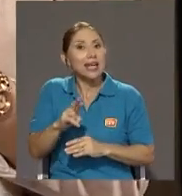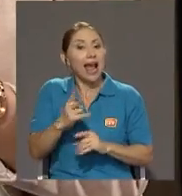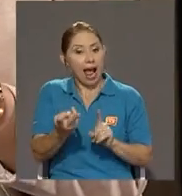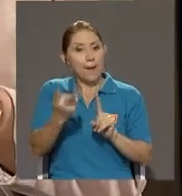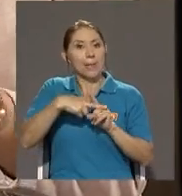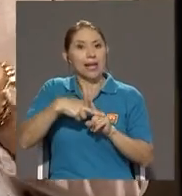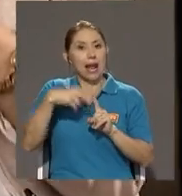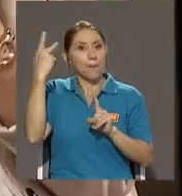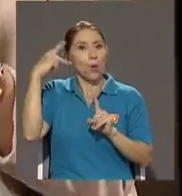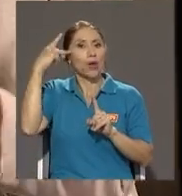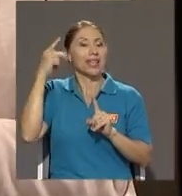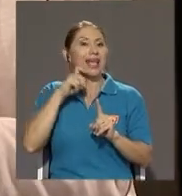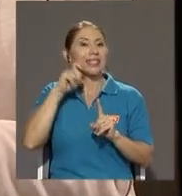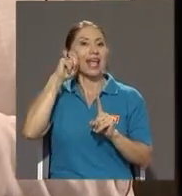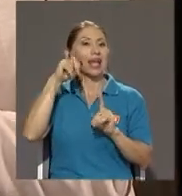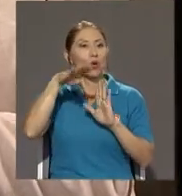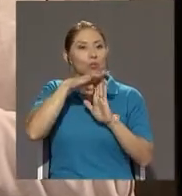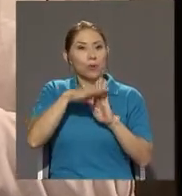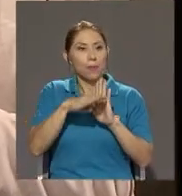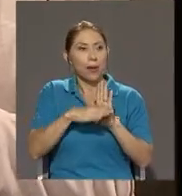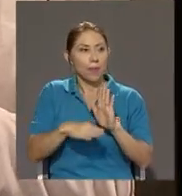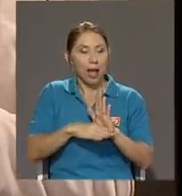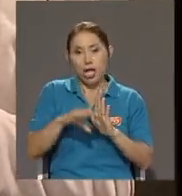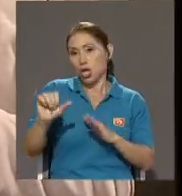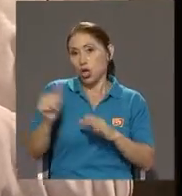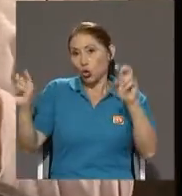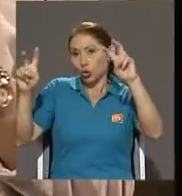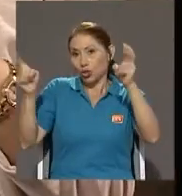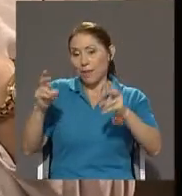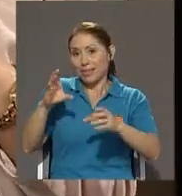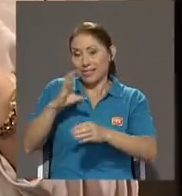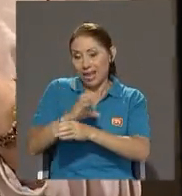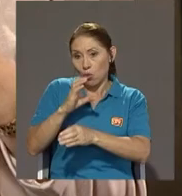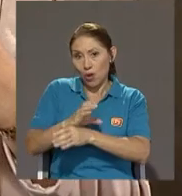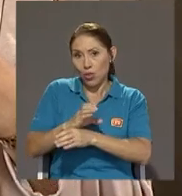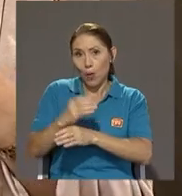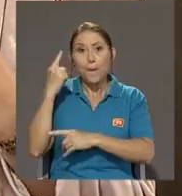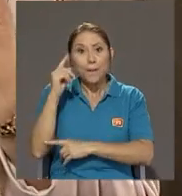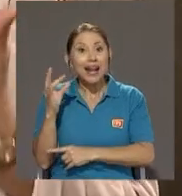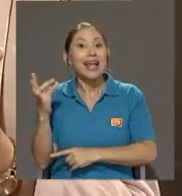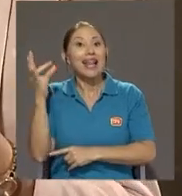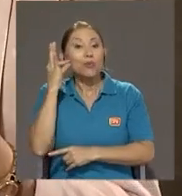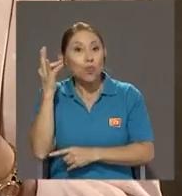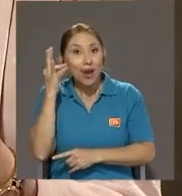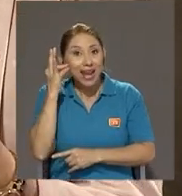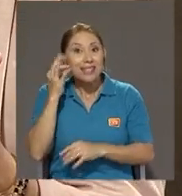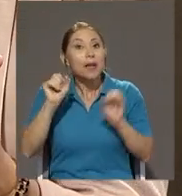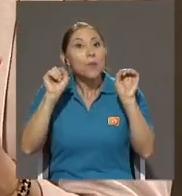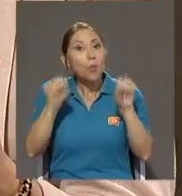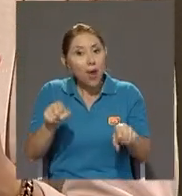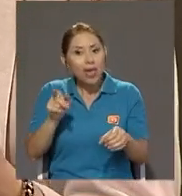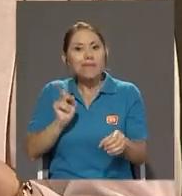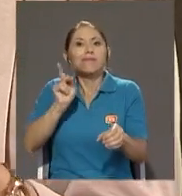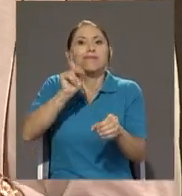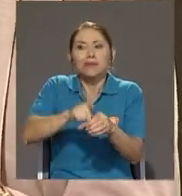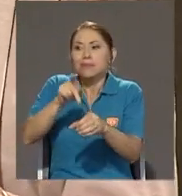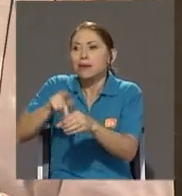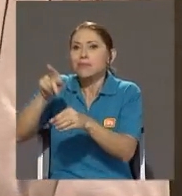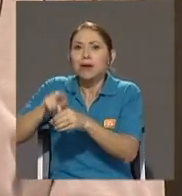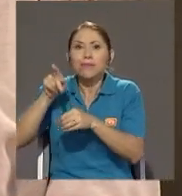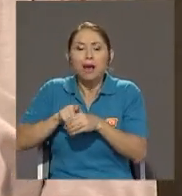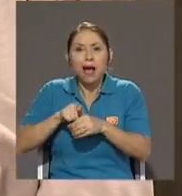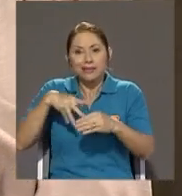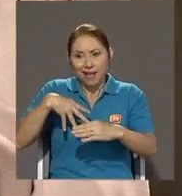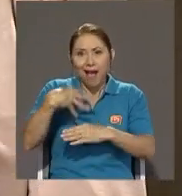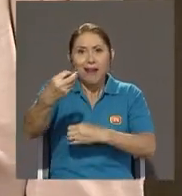otras materias, en temas de cuidado, por ejemplo, para que las mujeres incrementaran su participación laboral, esto nos